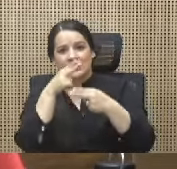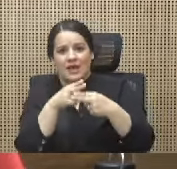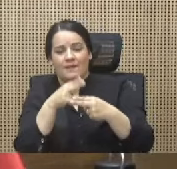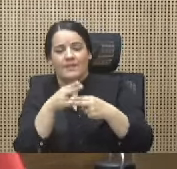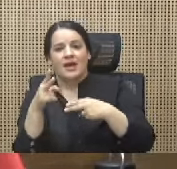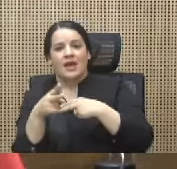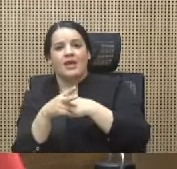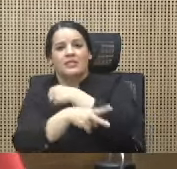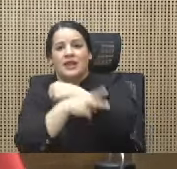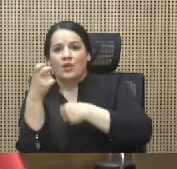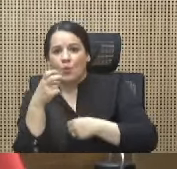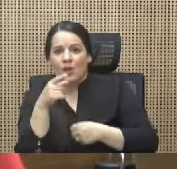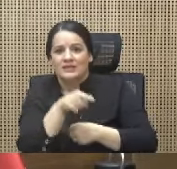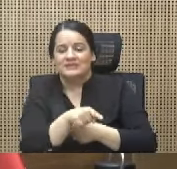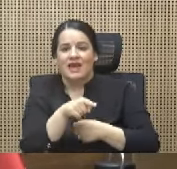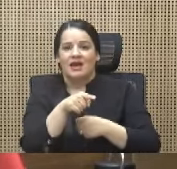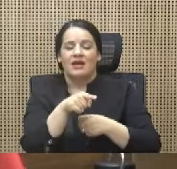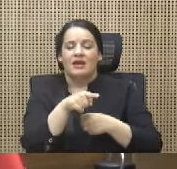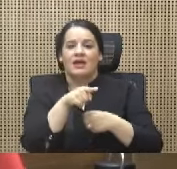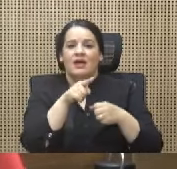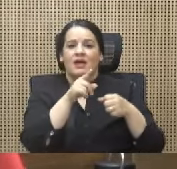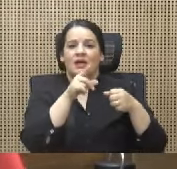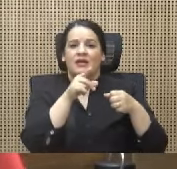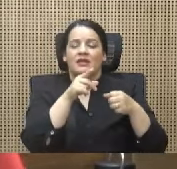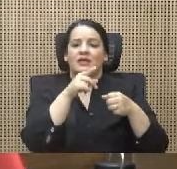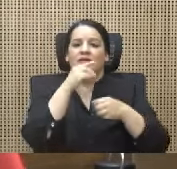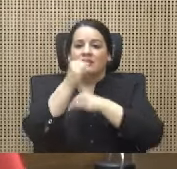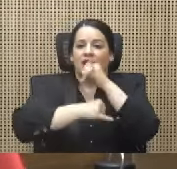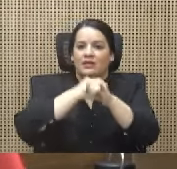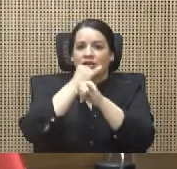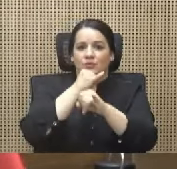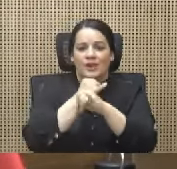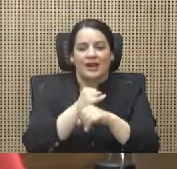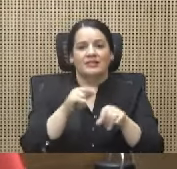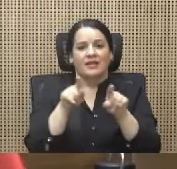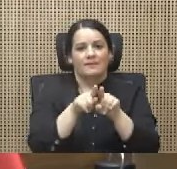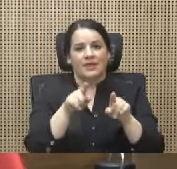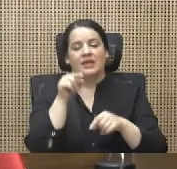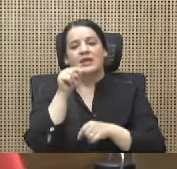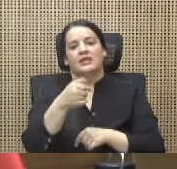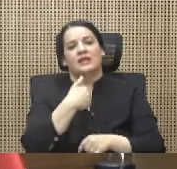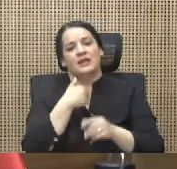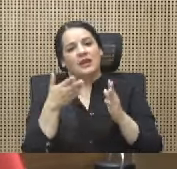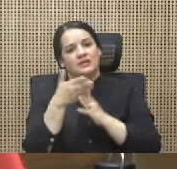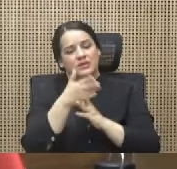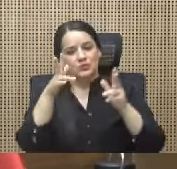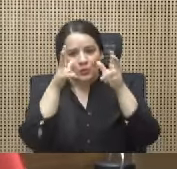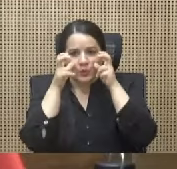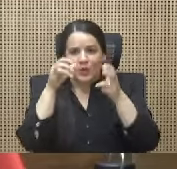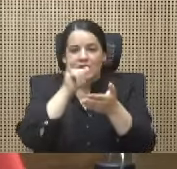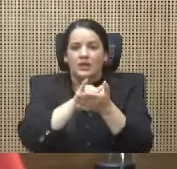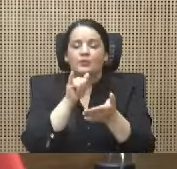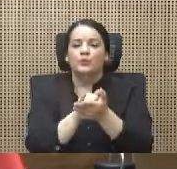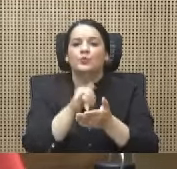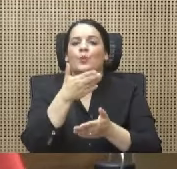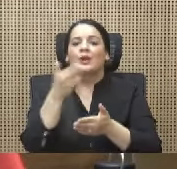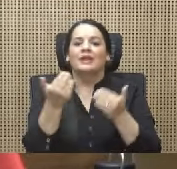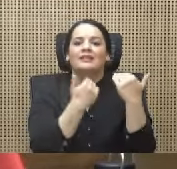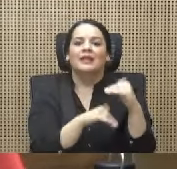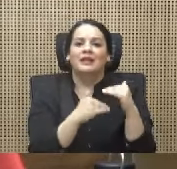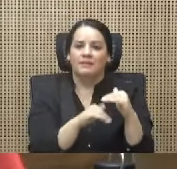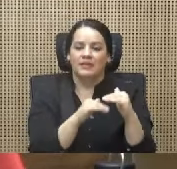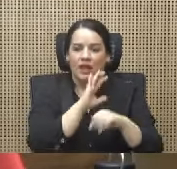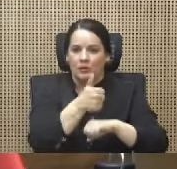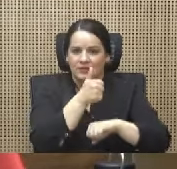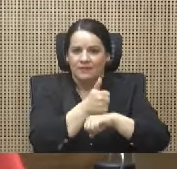organizada transnacional. Y eso es lo que estamos perdiendo la oportunidad de también tener acceso en las escuchas, porque eso es lo que está delimitado en la ley.